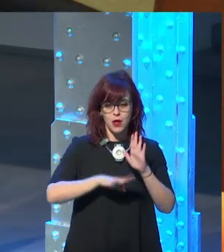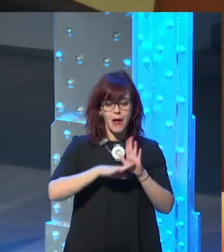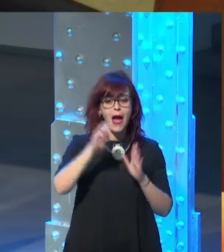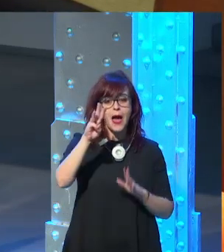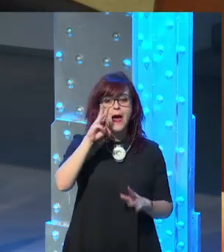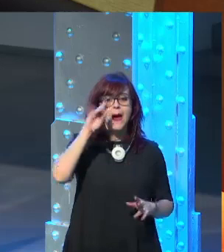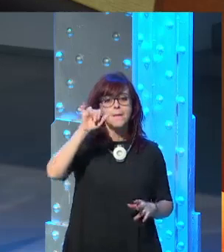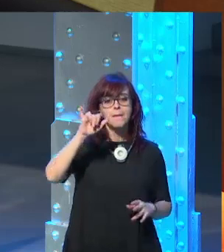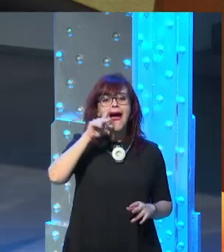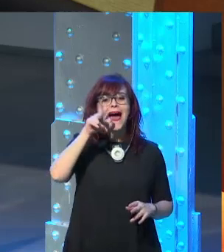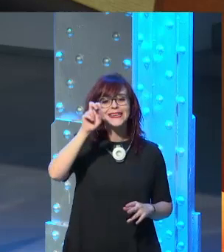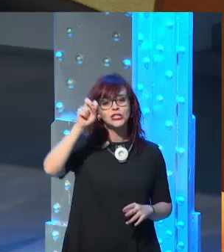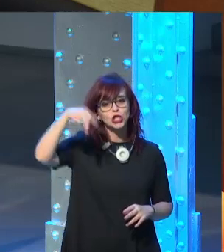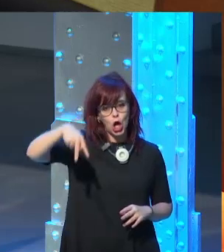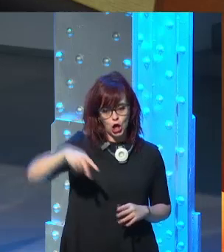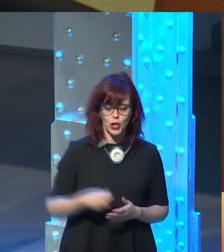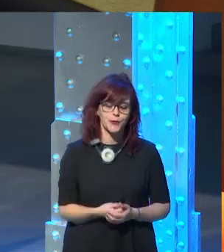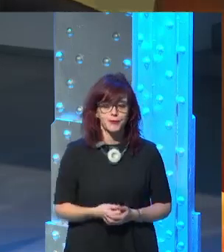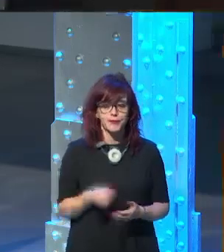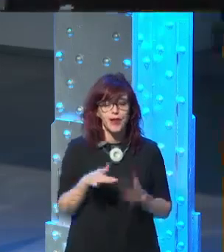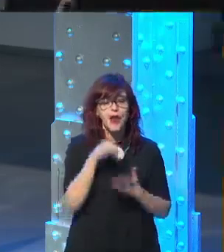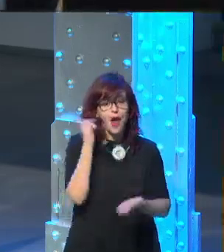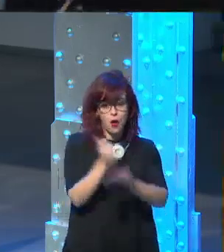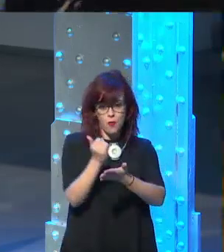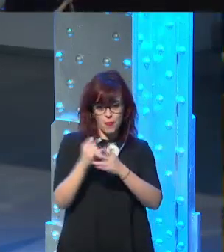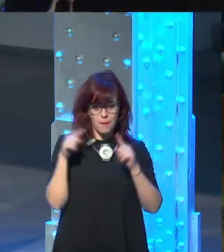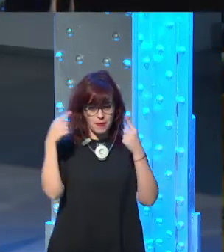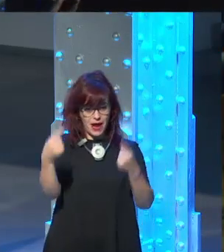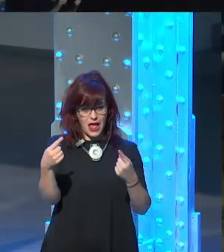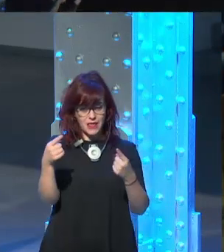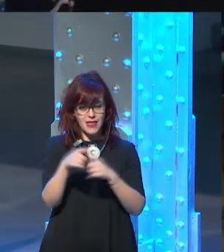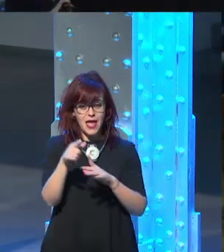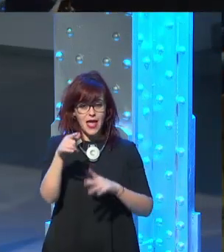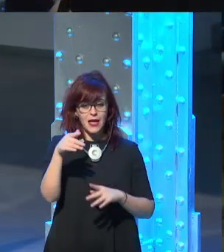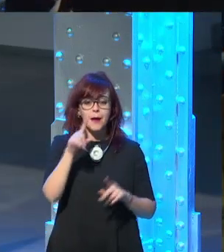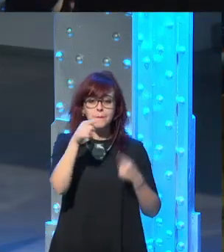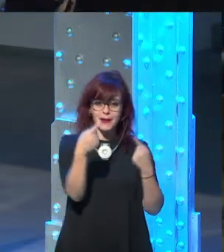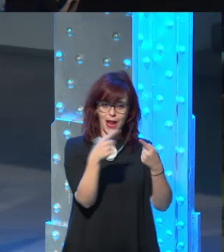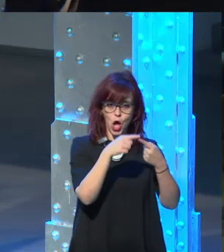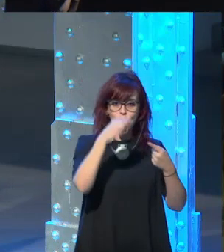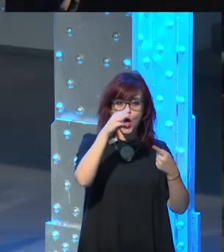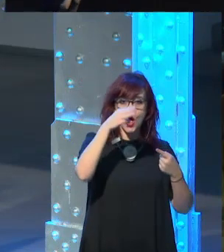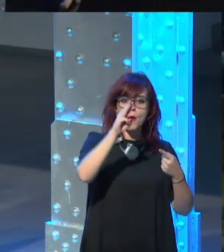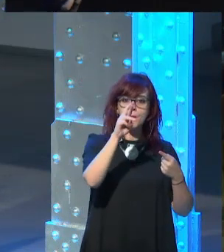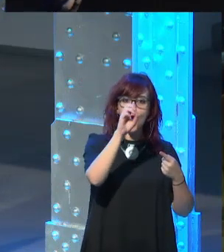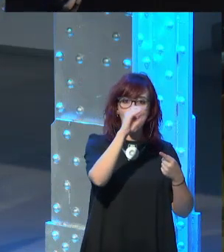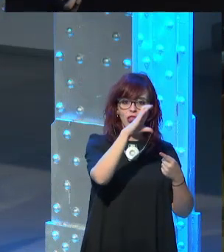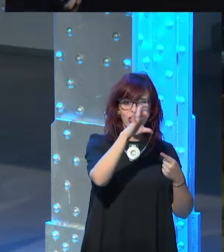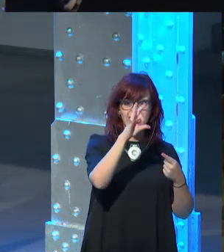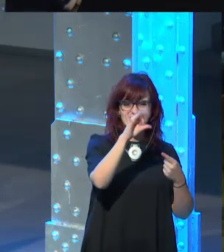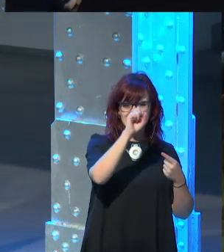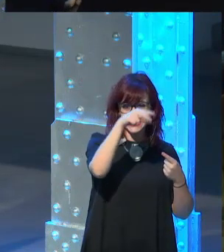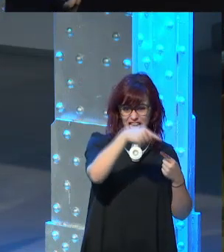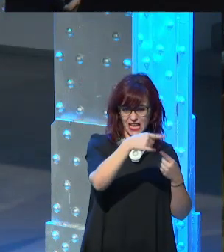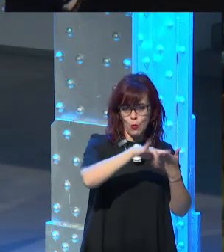programa en sí es en Python. Primero el prototipo que que Marta hizo está en Processing, que es un lenguaje que